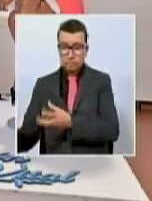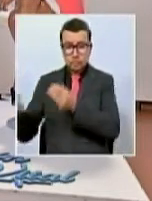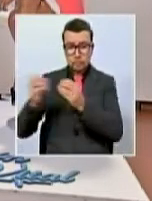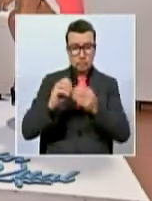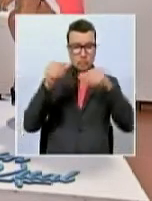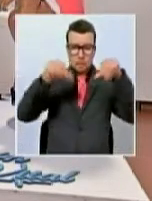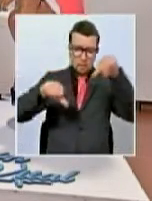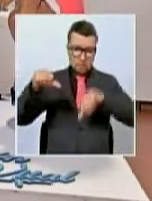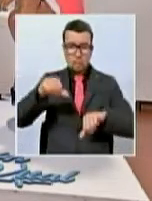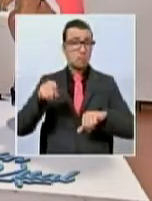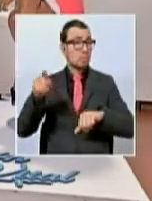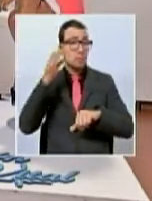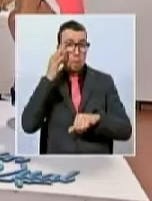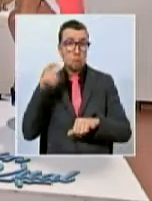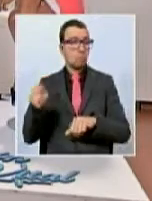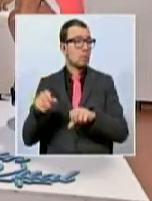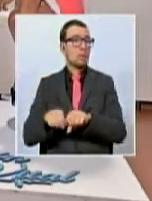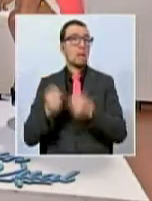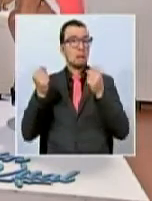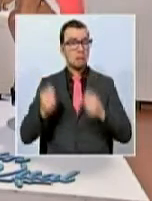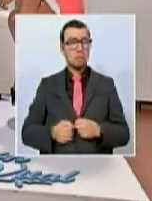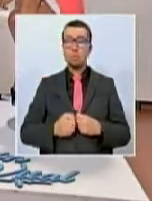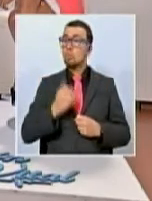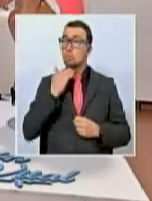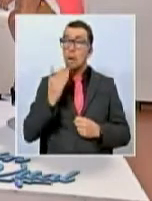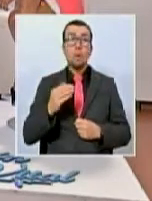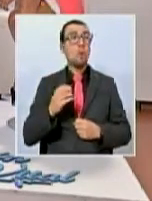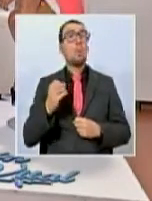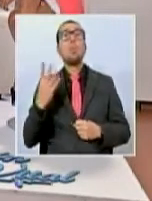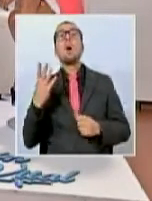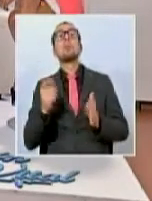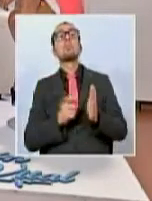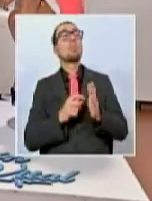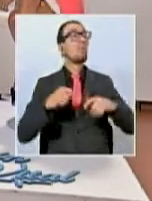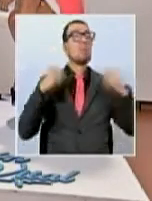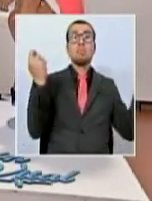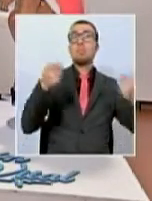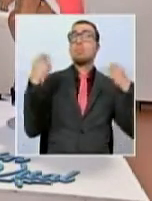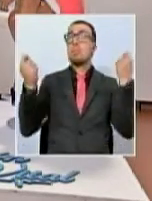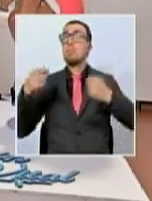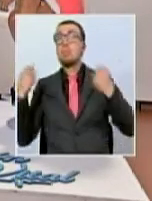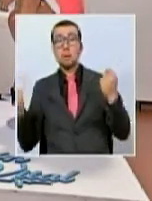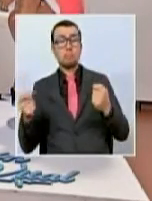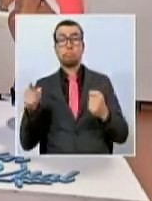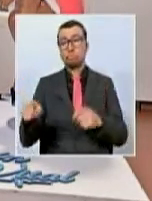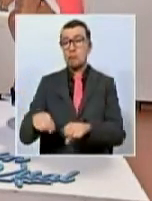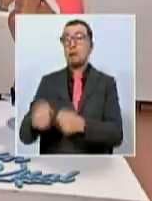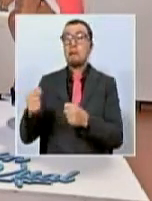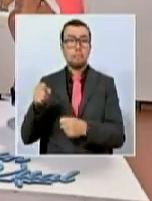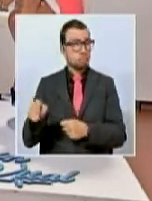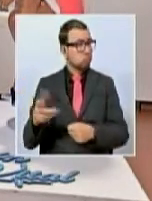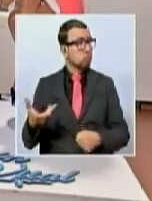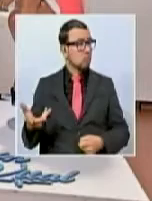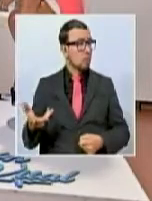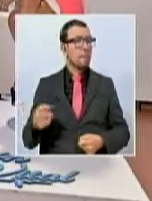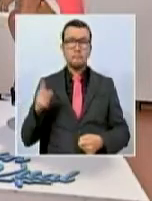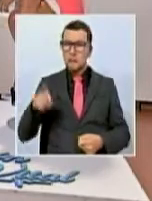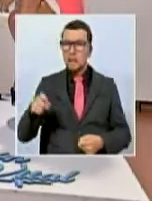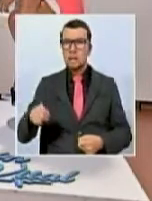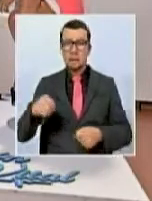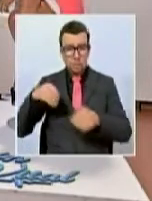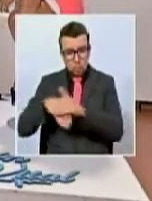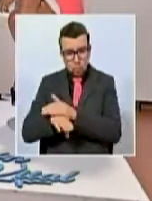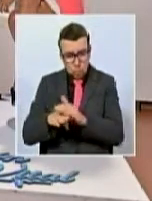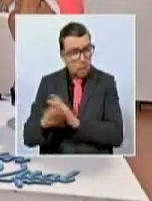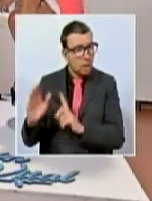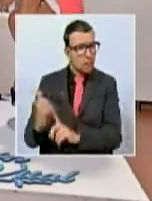dañar, ¿cierto? Porque no sabemos en cuánto tiempo lo van a vender en el punto de venta. estos productos tienen que tener conservantes. Hay